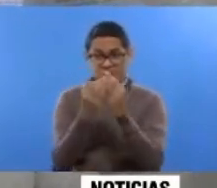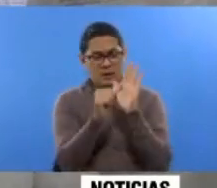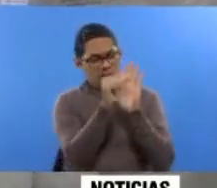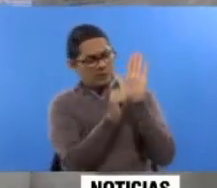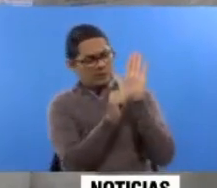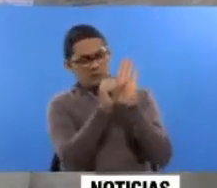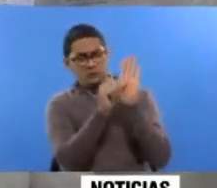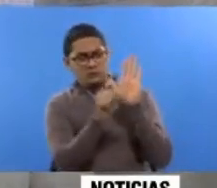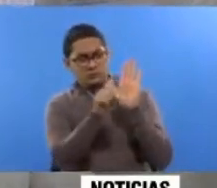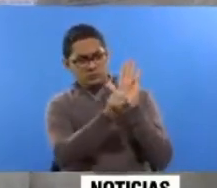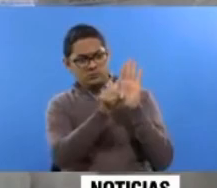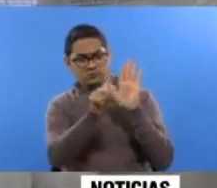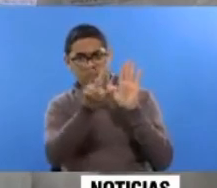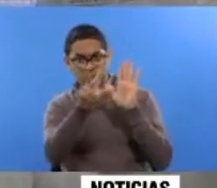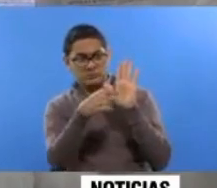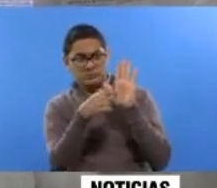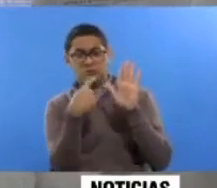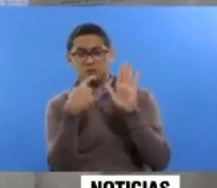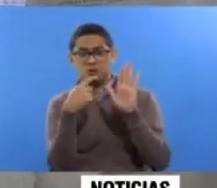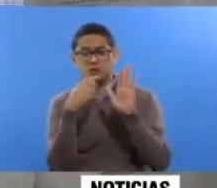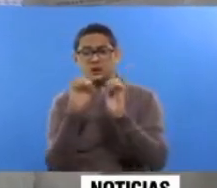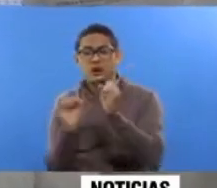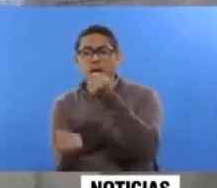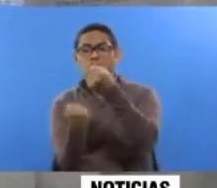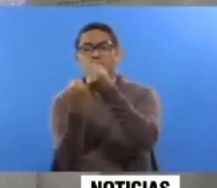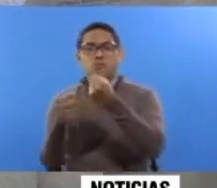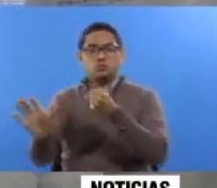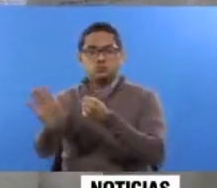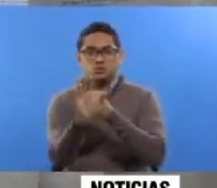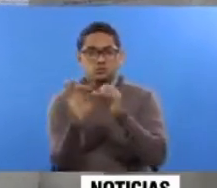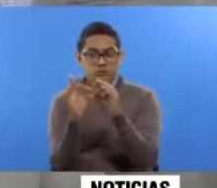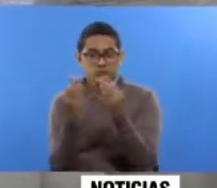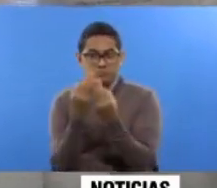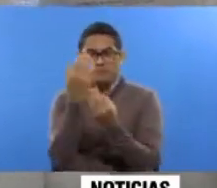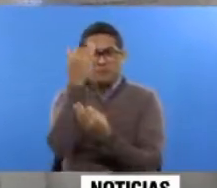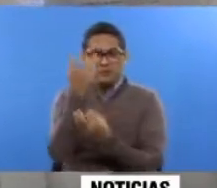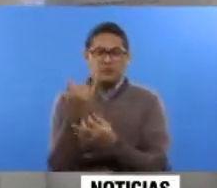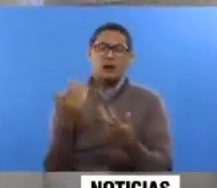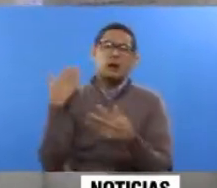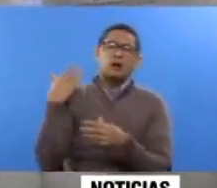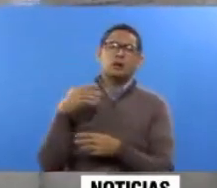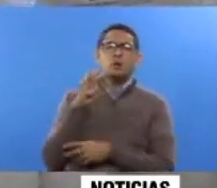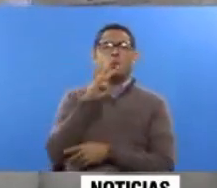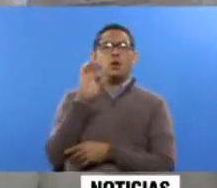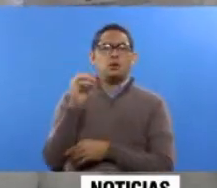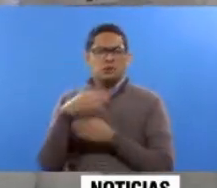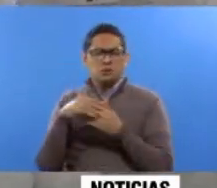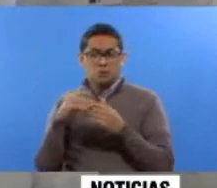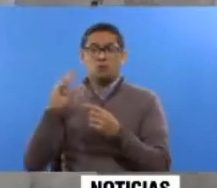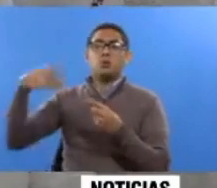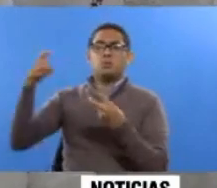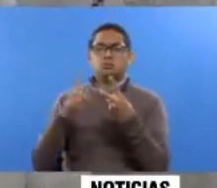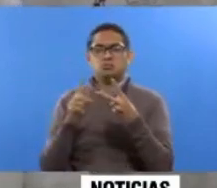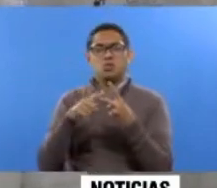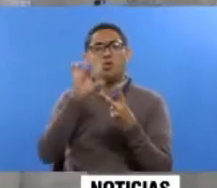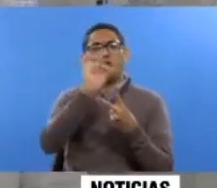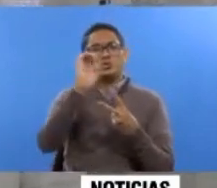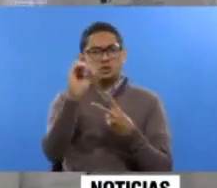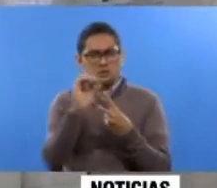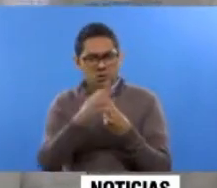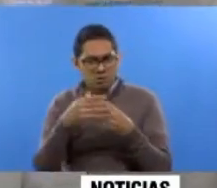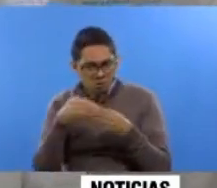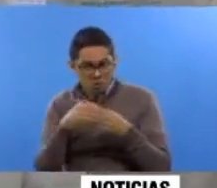de la Constitución, subsidio a la familia, que por este momento, que comenzó con 40, pasó a 80, y estamos